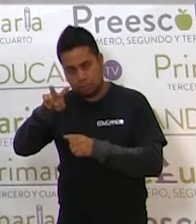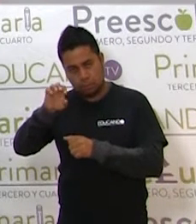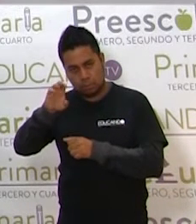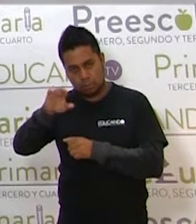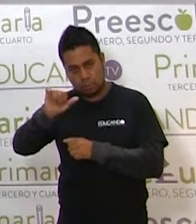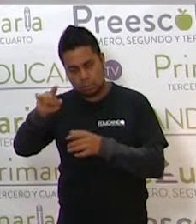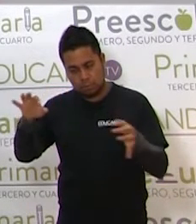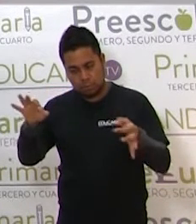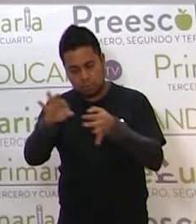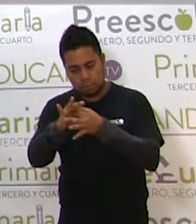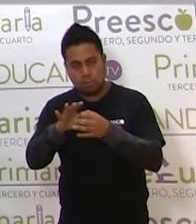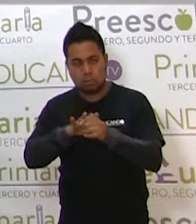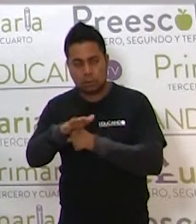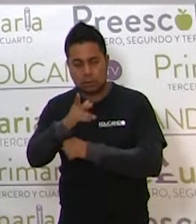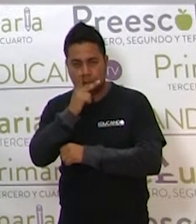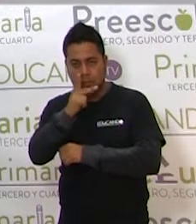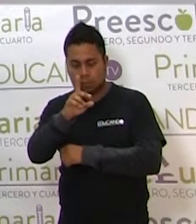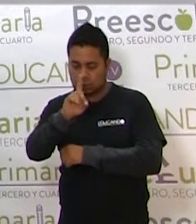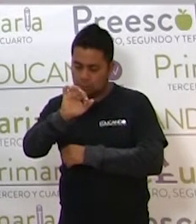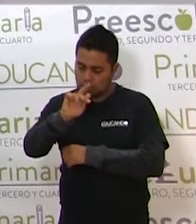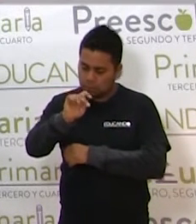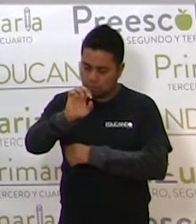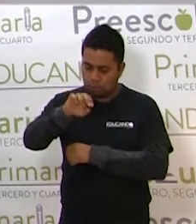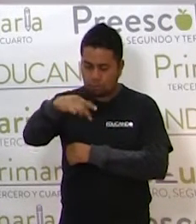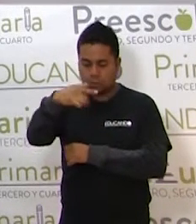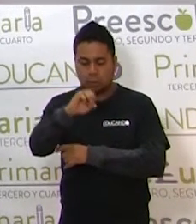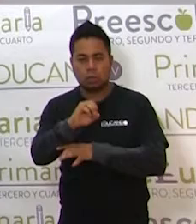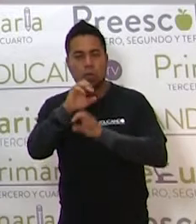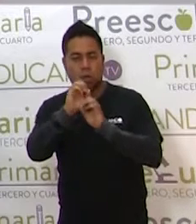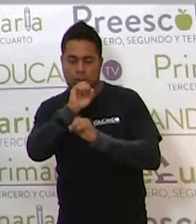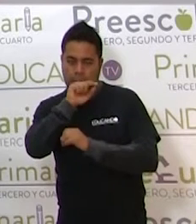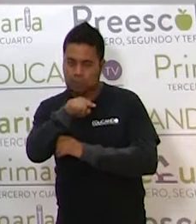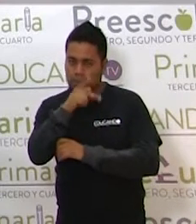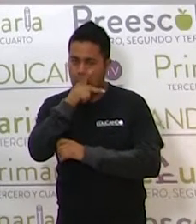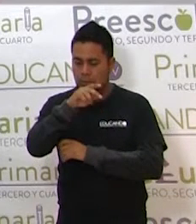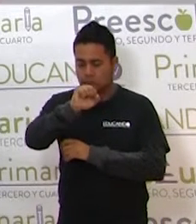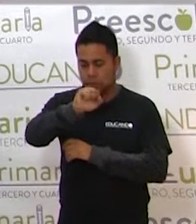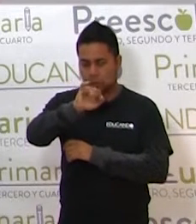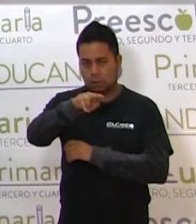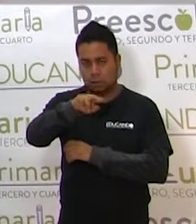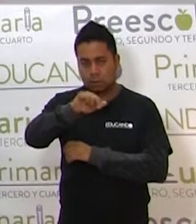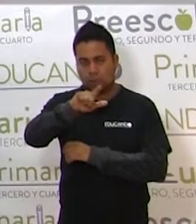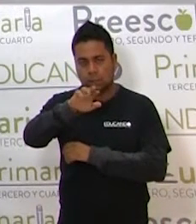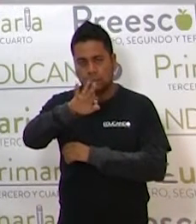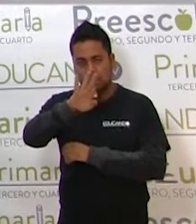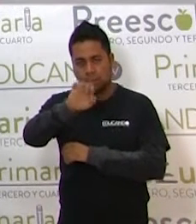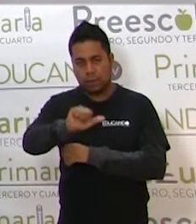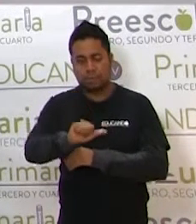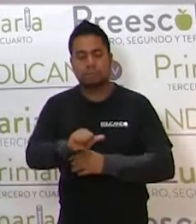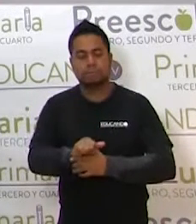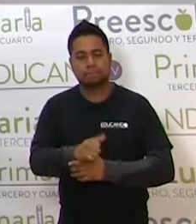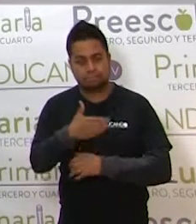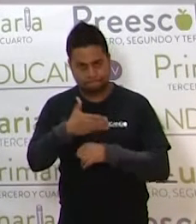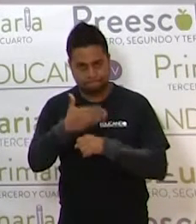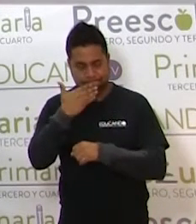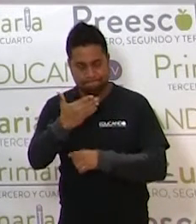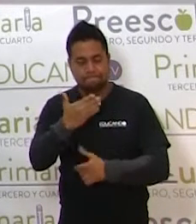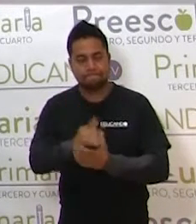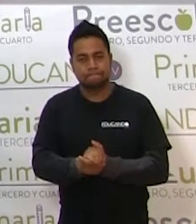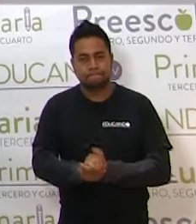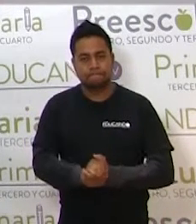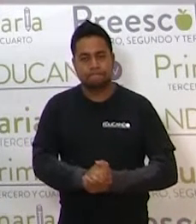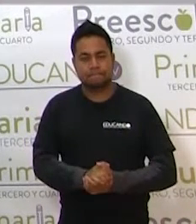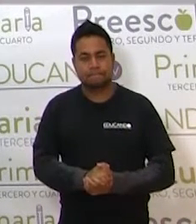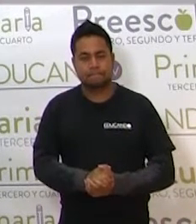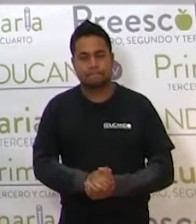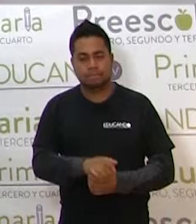una un diptongo una sinalefa bien sinalefa muy bien de